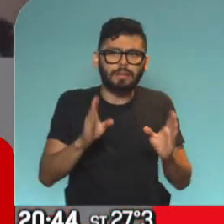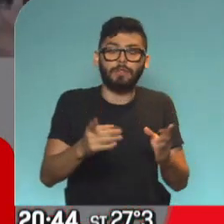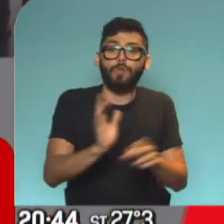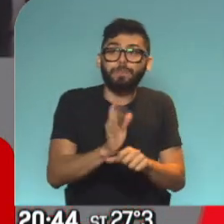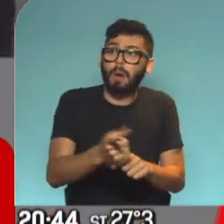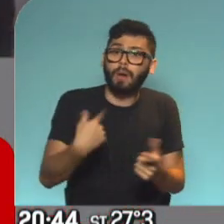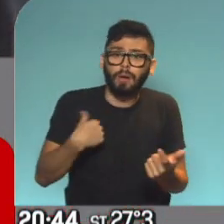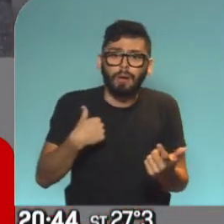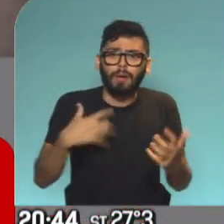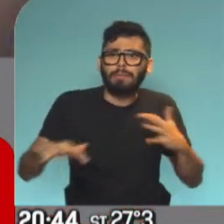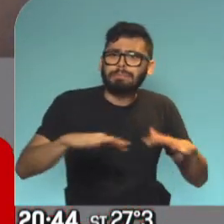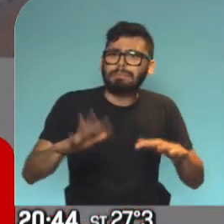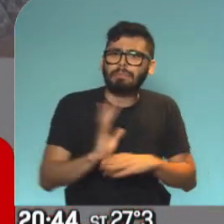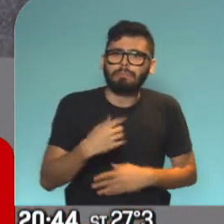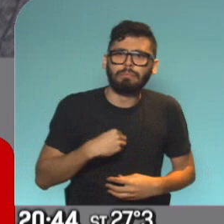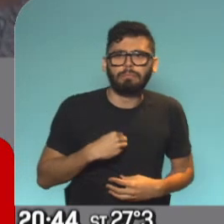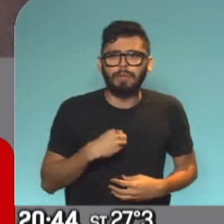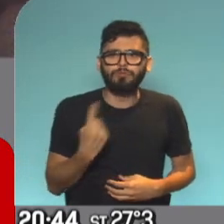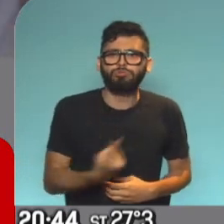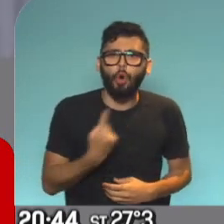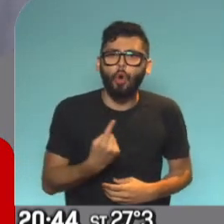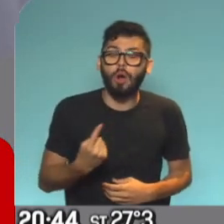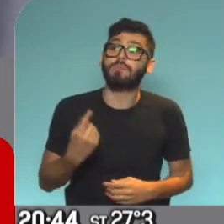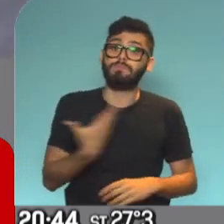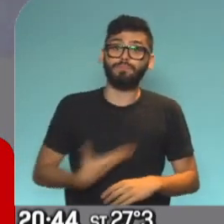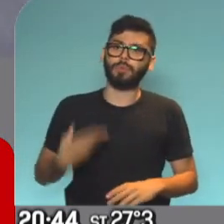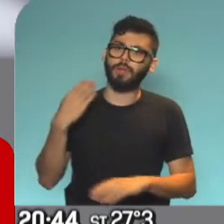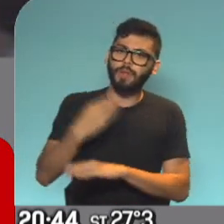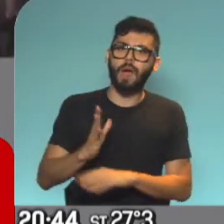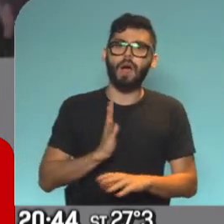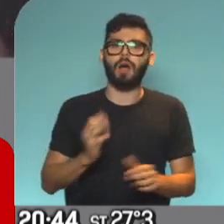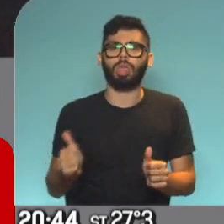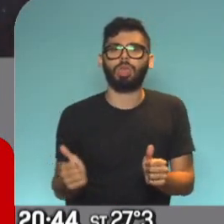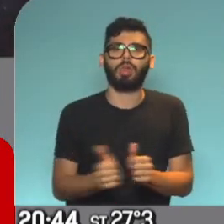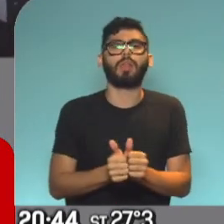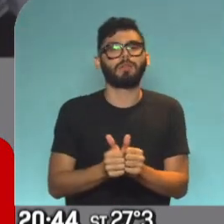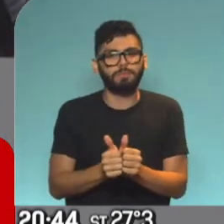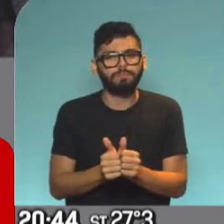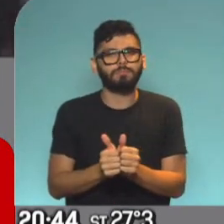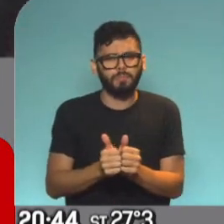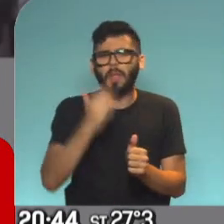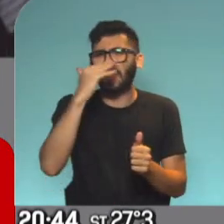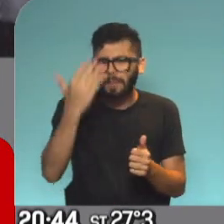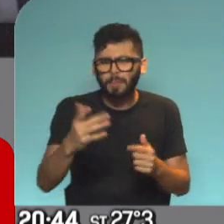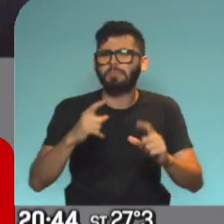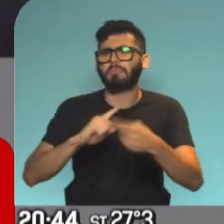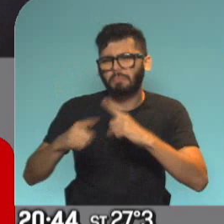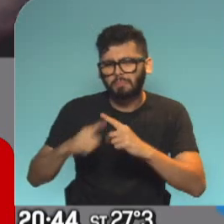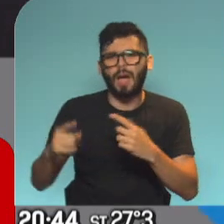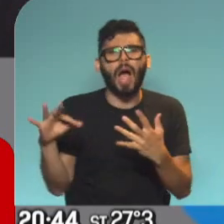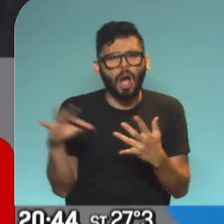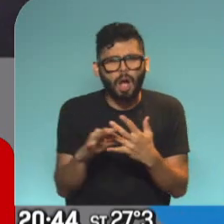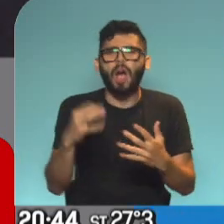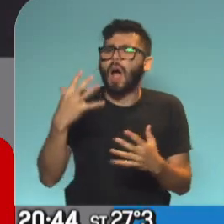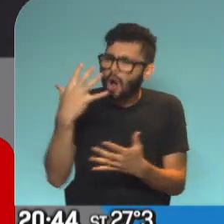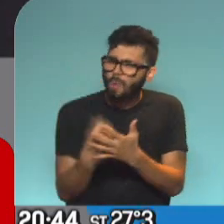que estaban siendo escuchados, que no estaban solos en esto. Me parece que eso fue lo central. Sí, después hubo compromisos y acuerdos. El día de hoy ya